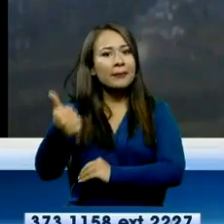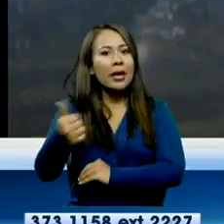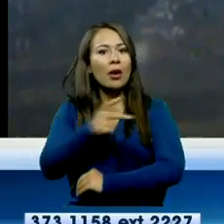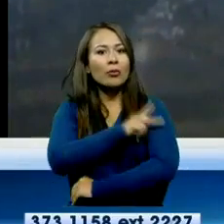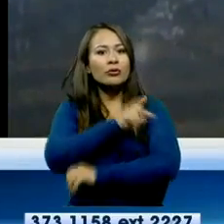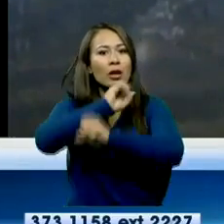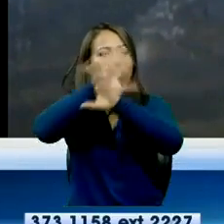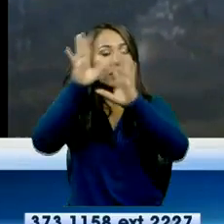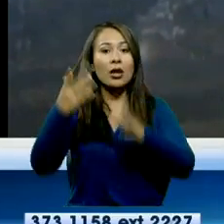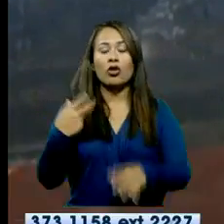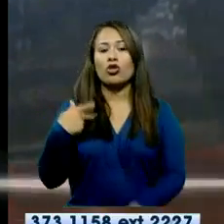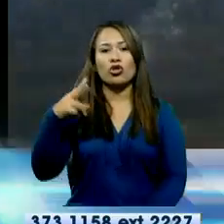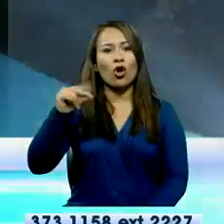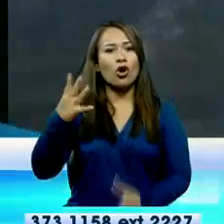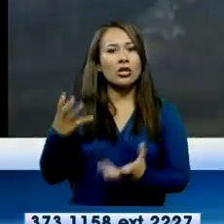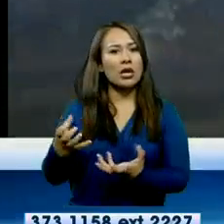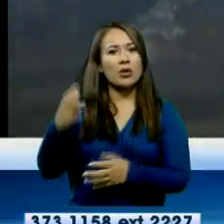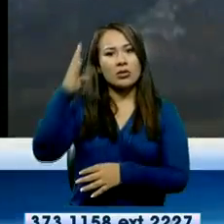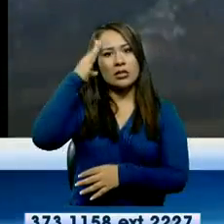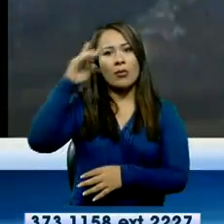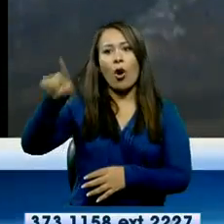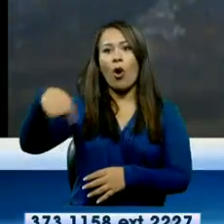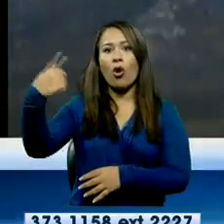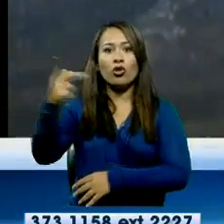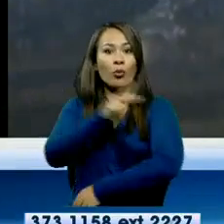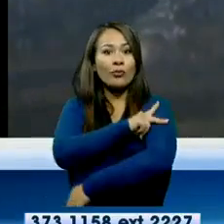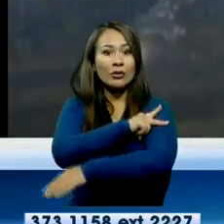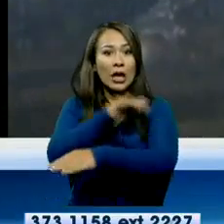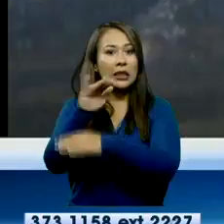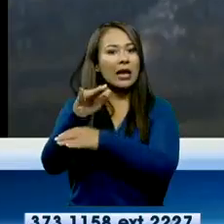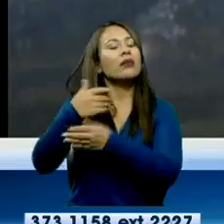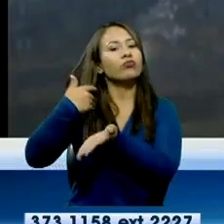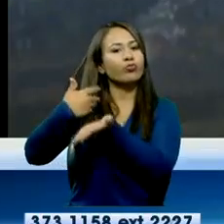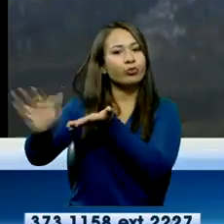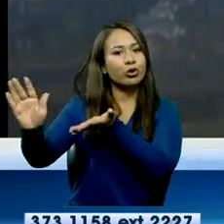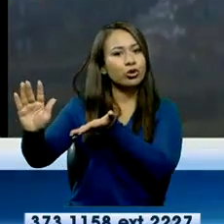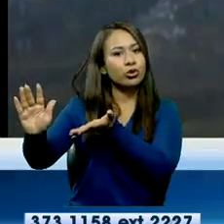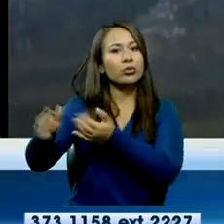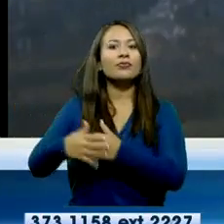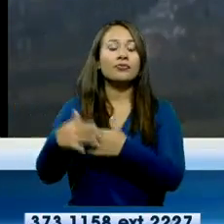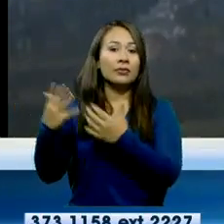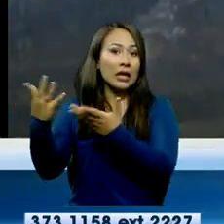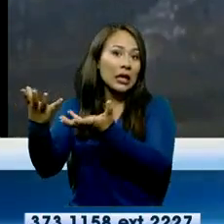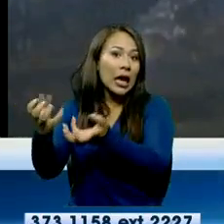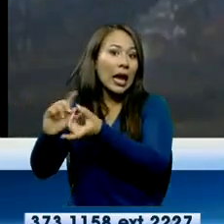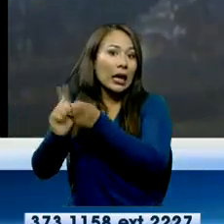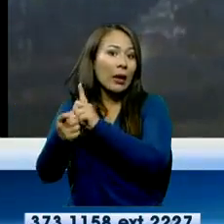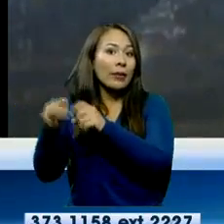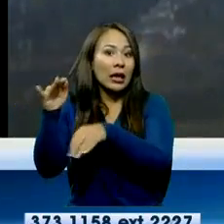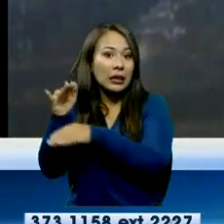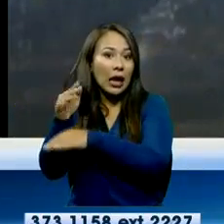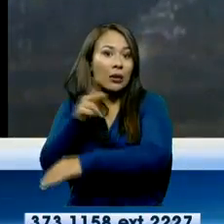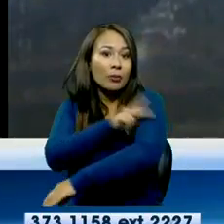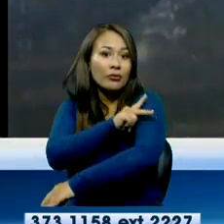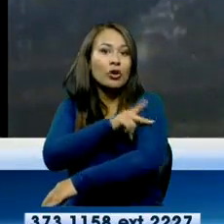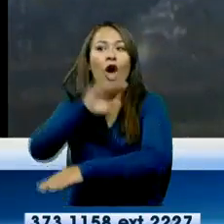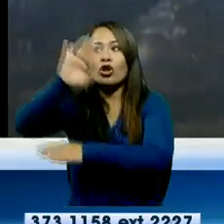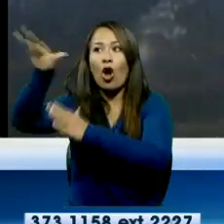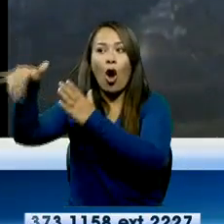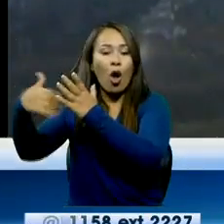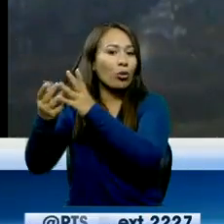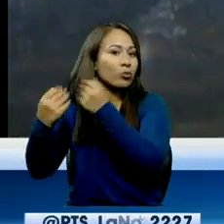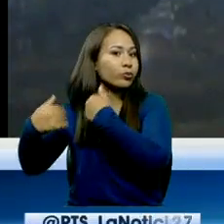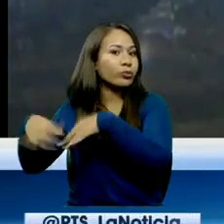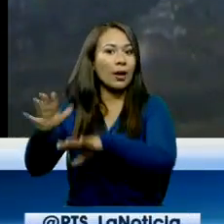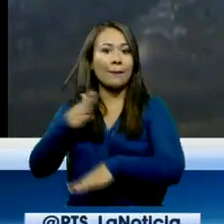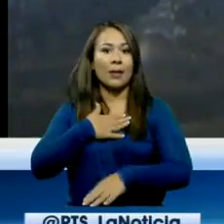la mañana. Nosotros no queremos saber nada con los profesores de la tarde. Eso es otra cosa. Si los quieren cambiar a los profesores de la tarde, cámbienlos a toditos. Eso no